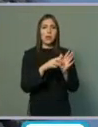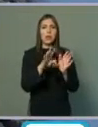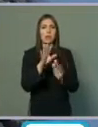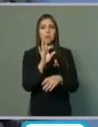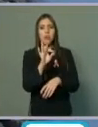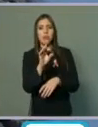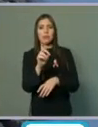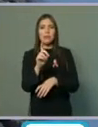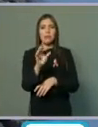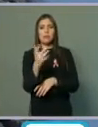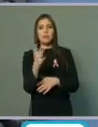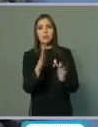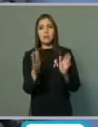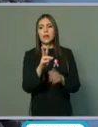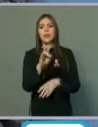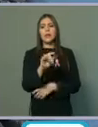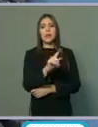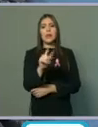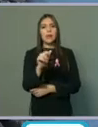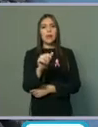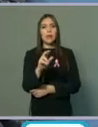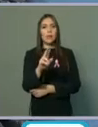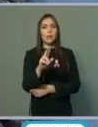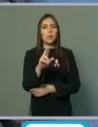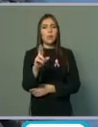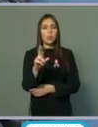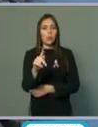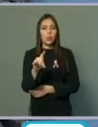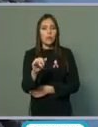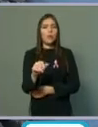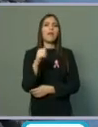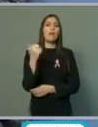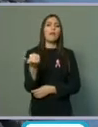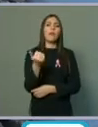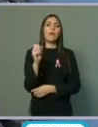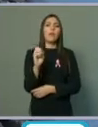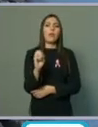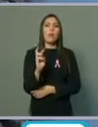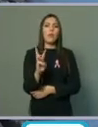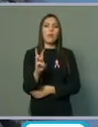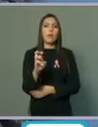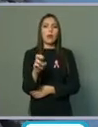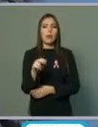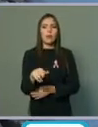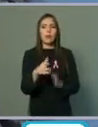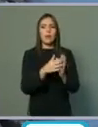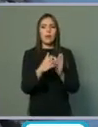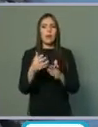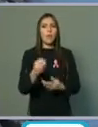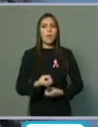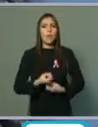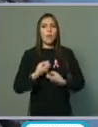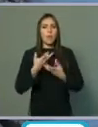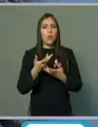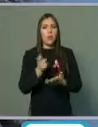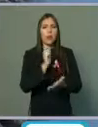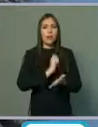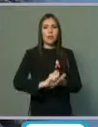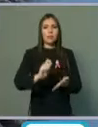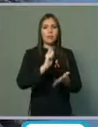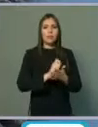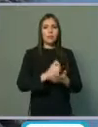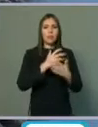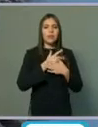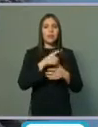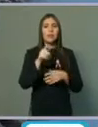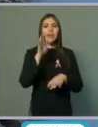Villaurrutia, Owen. Todos ellos fueron poetas que se hicieron un poco a un lado en esta corriente nacionalista que se fue un poco hacia